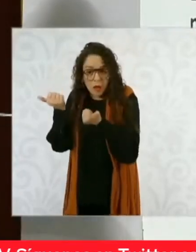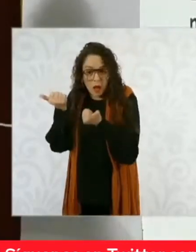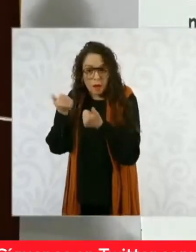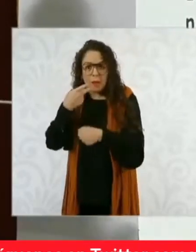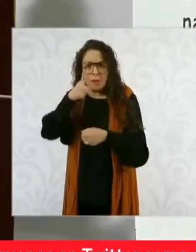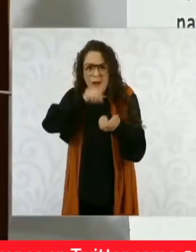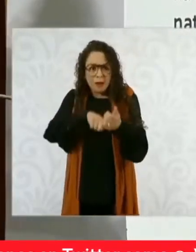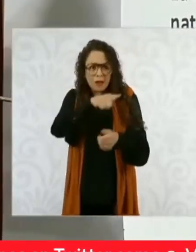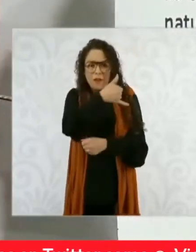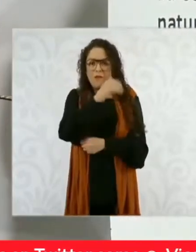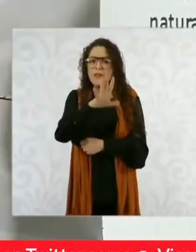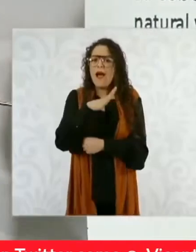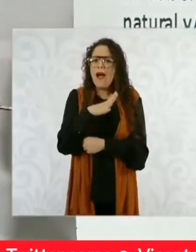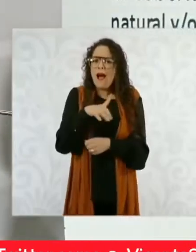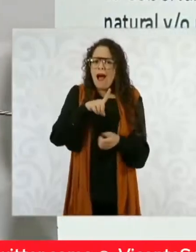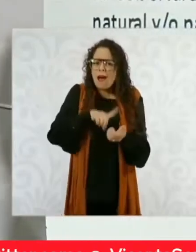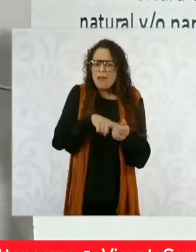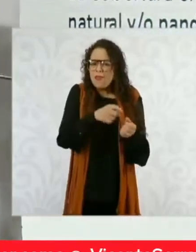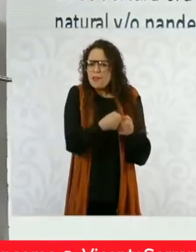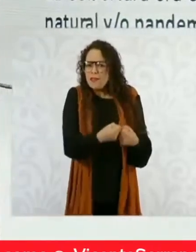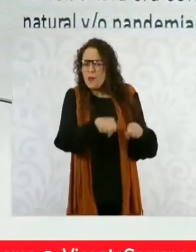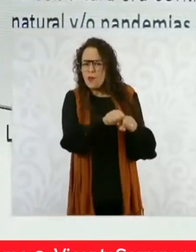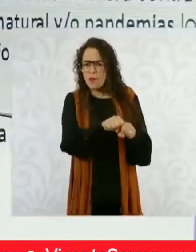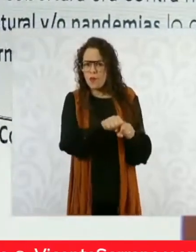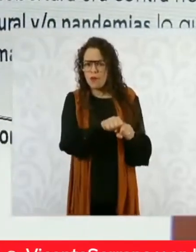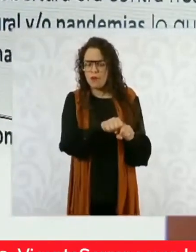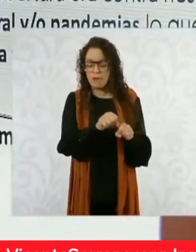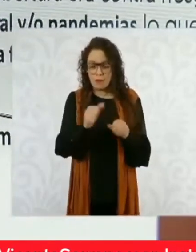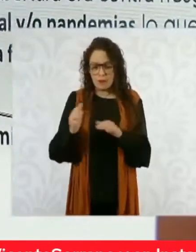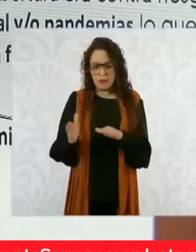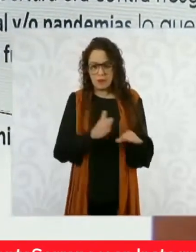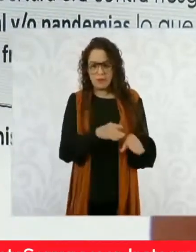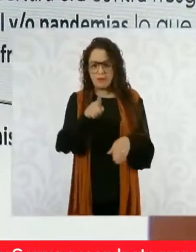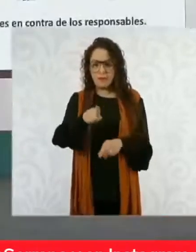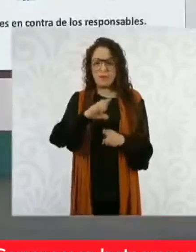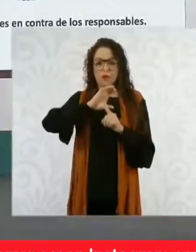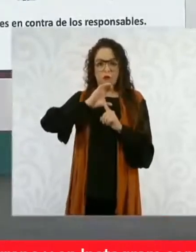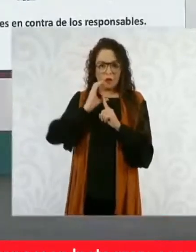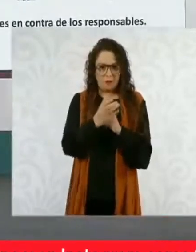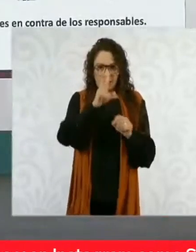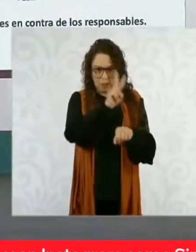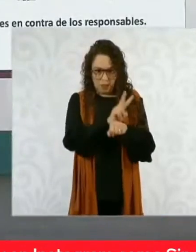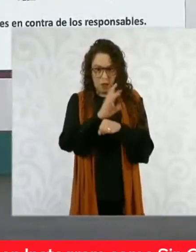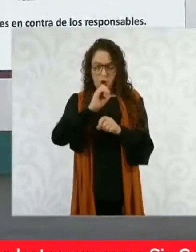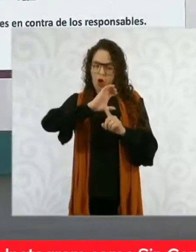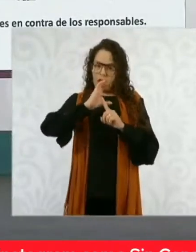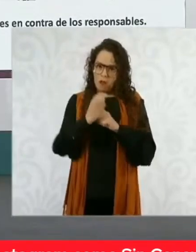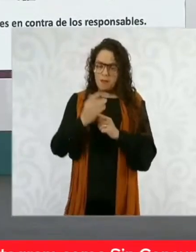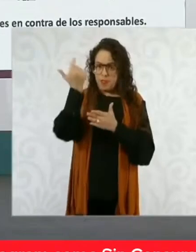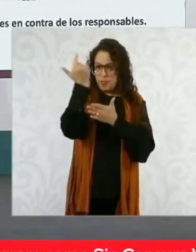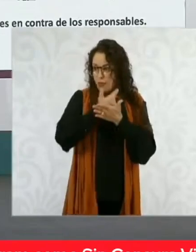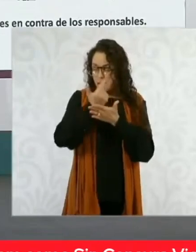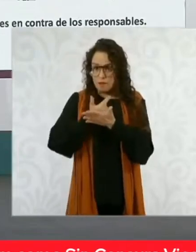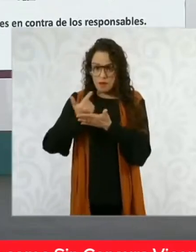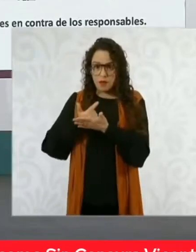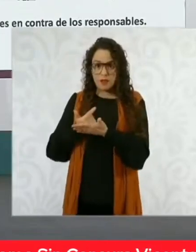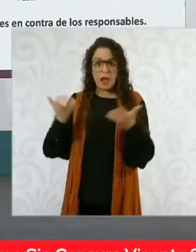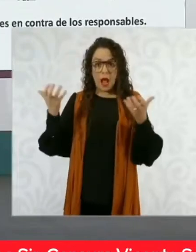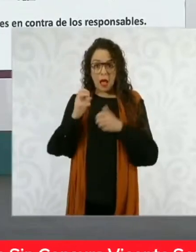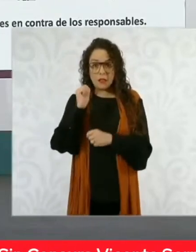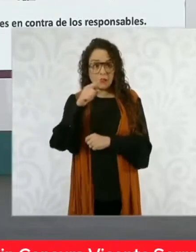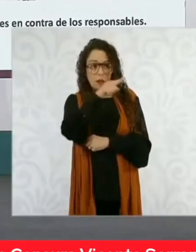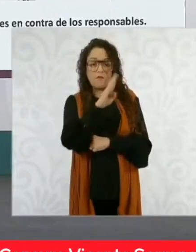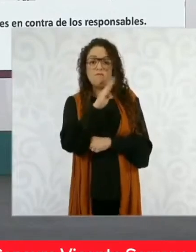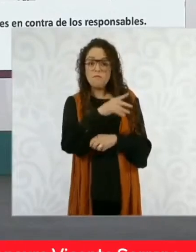De nueva cuenta, la Comisión de Vigilancia o el Comité de Auditoría no tomaron acciones en contra de los